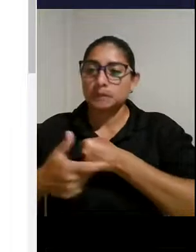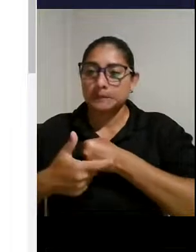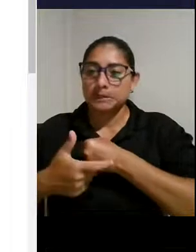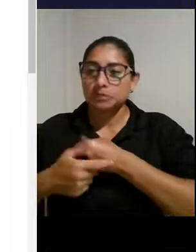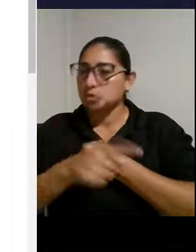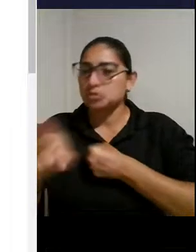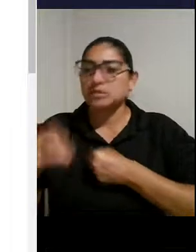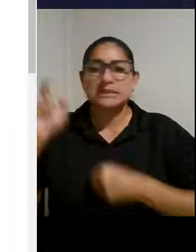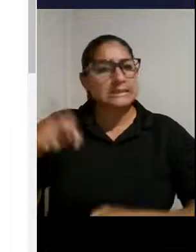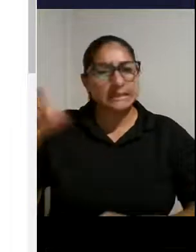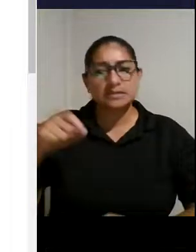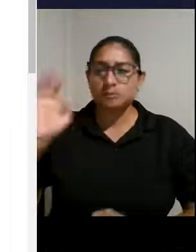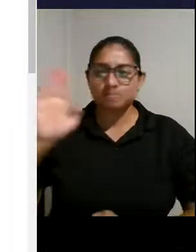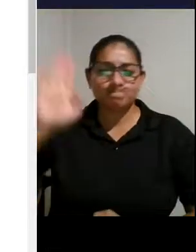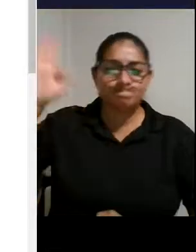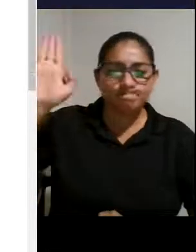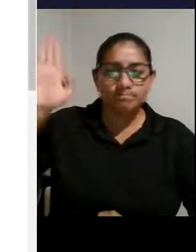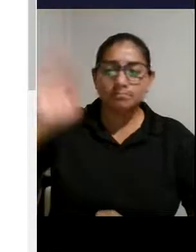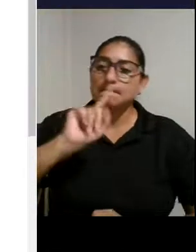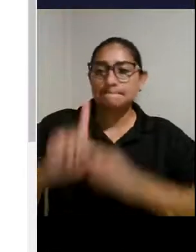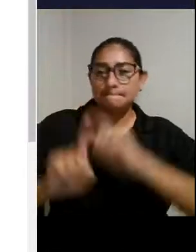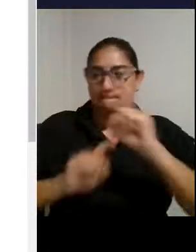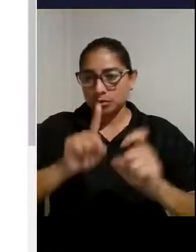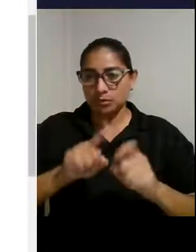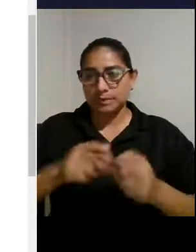consideren pertinente.